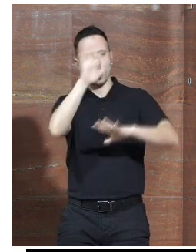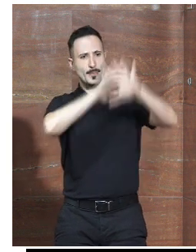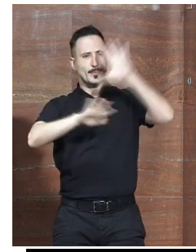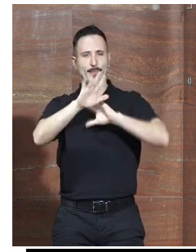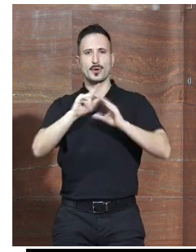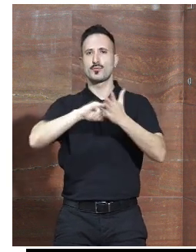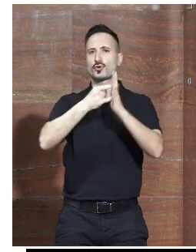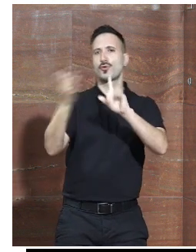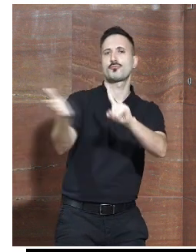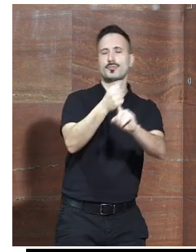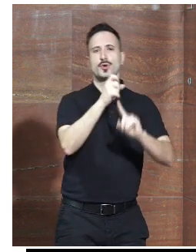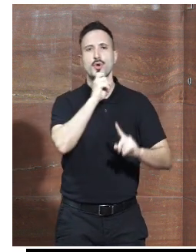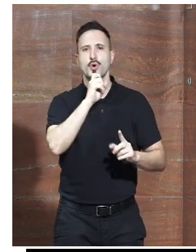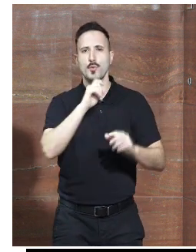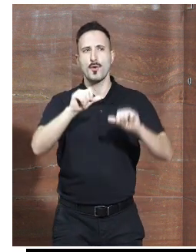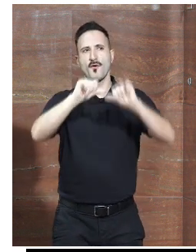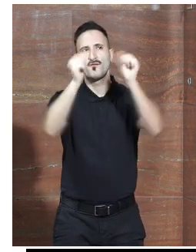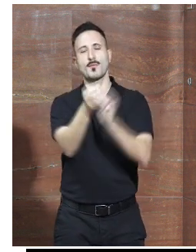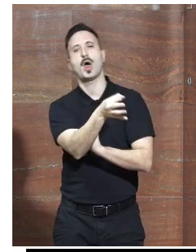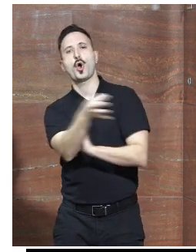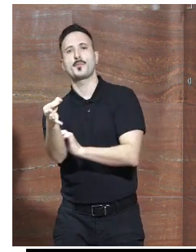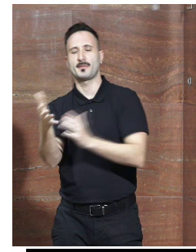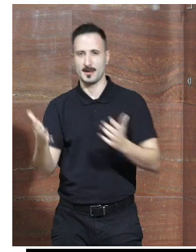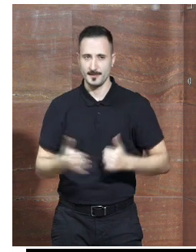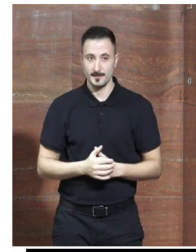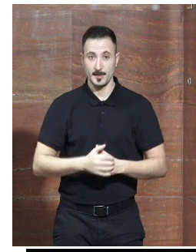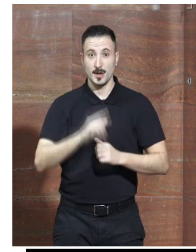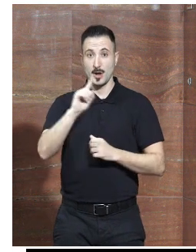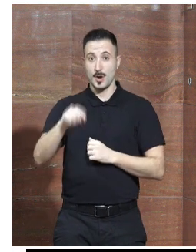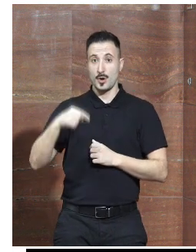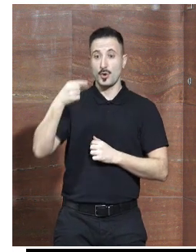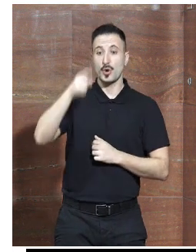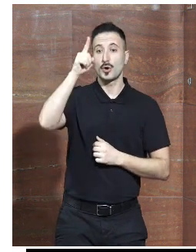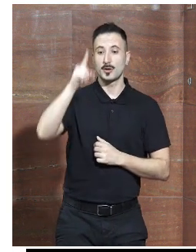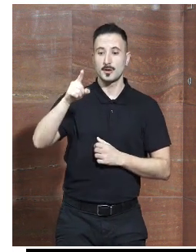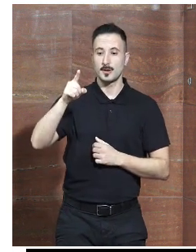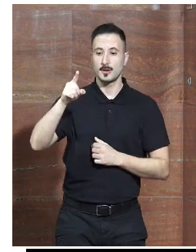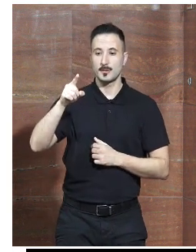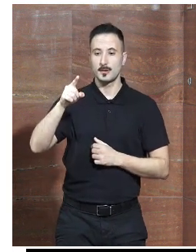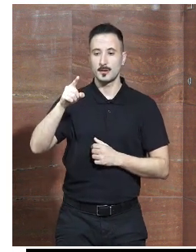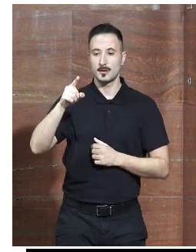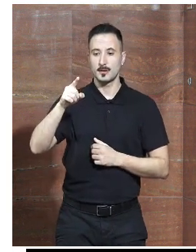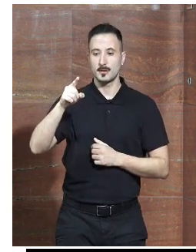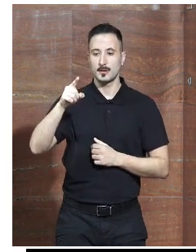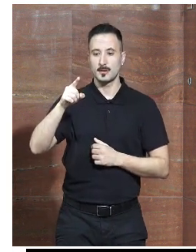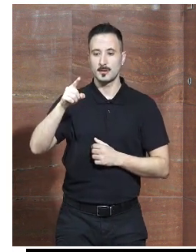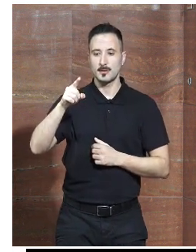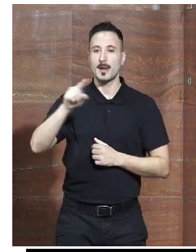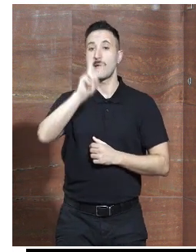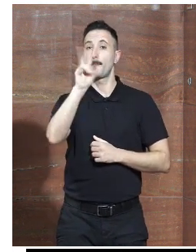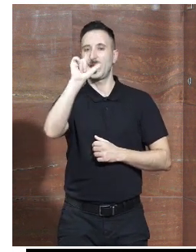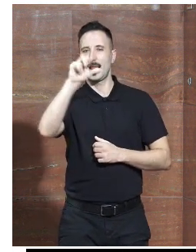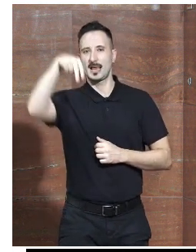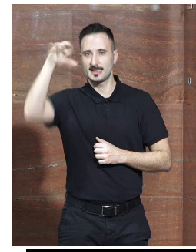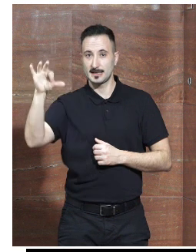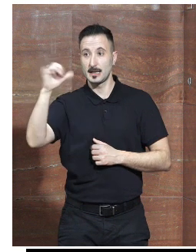forma, digamos, más óptima posible, ¿no? Luego podemos entrar en Navilens, que ya seguramente todos conocéis. No sé cómo estamos de